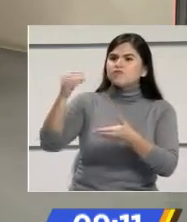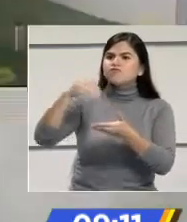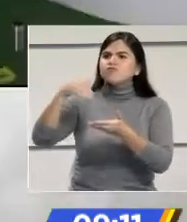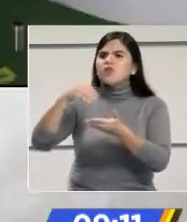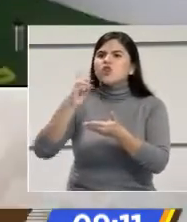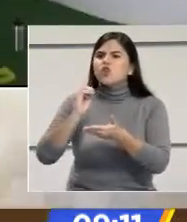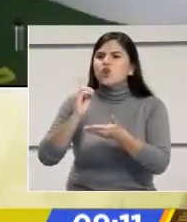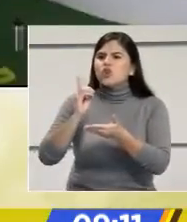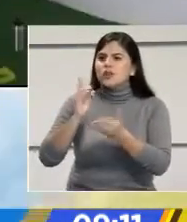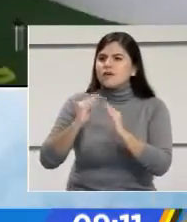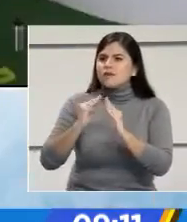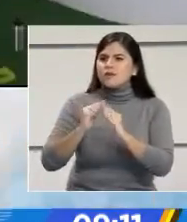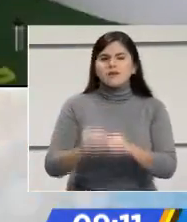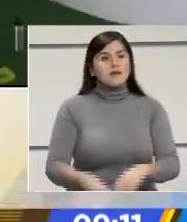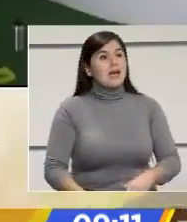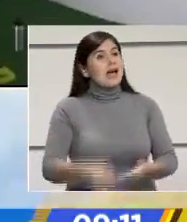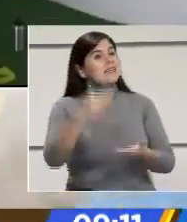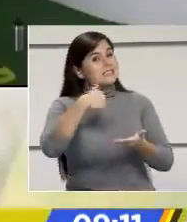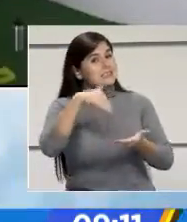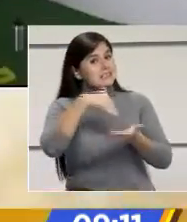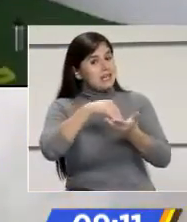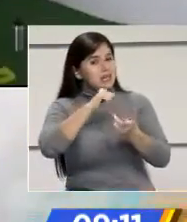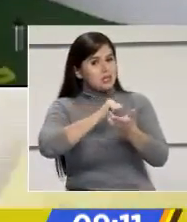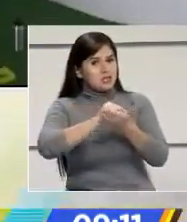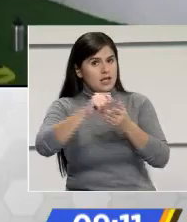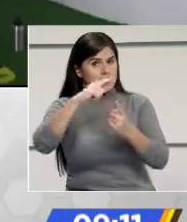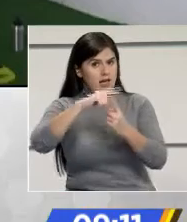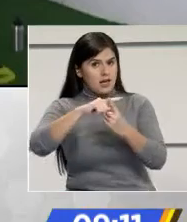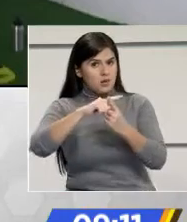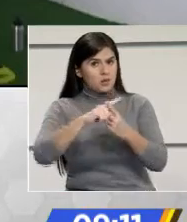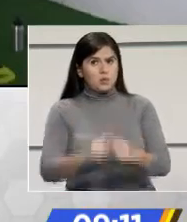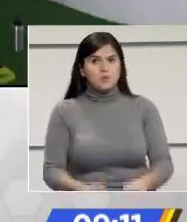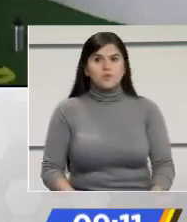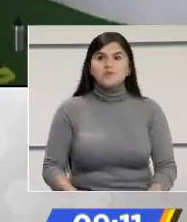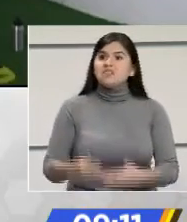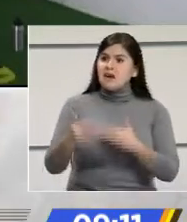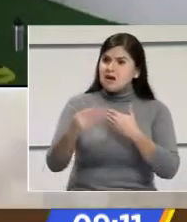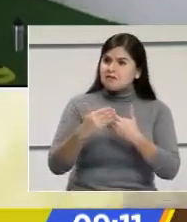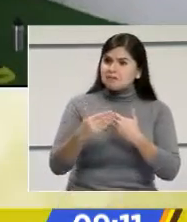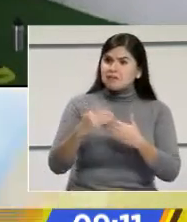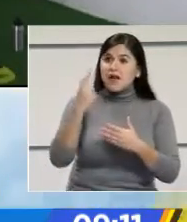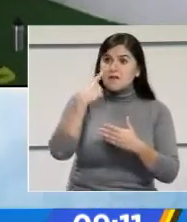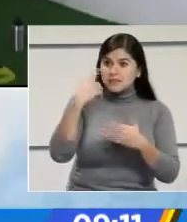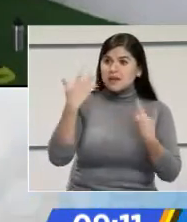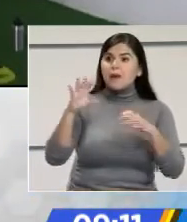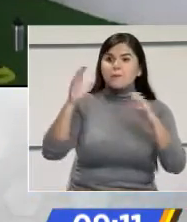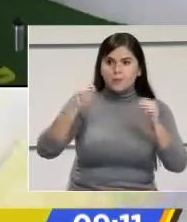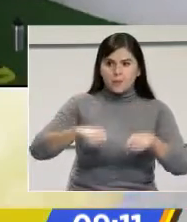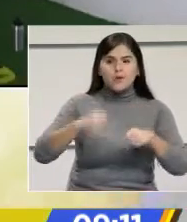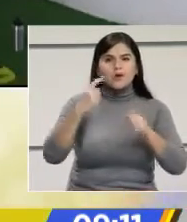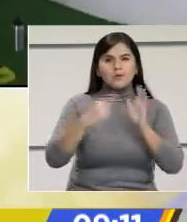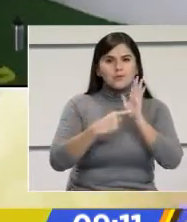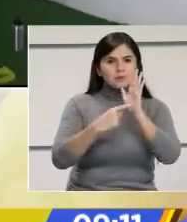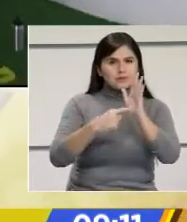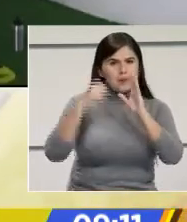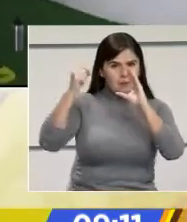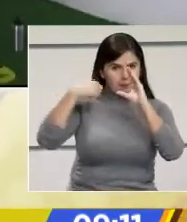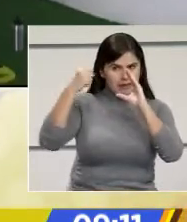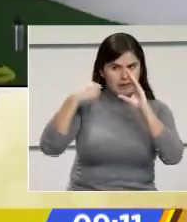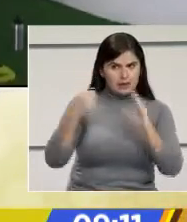Centro. Santa Cruz Centro. Ahí cerquita, exactamente. Ahí está, ya te tenemos en recuadro ahí. Ahí está, ahí la estamos